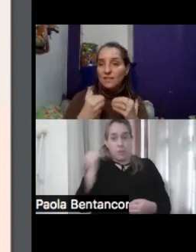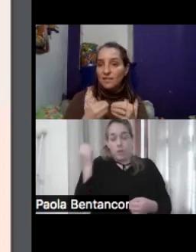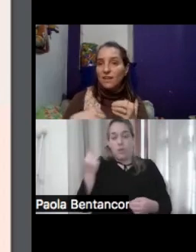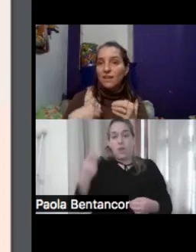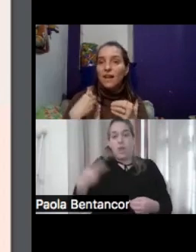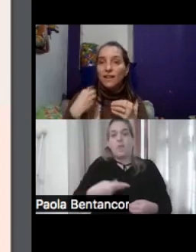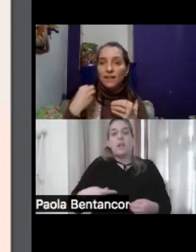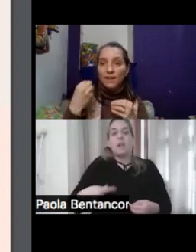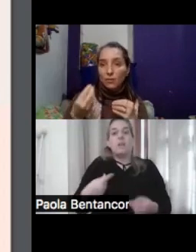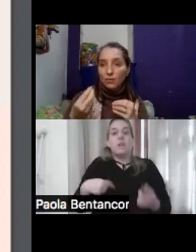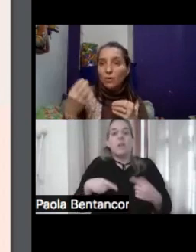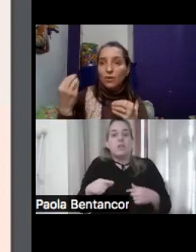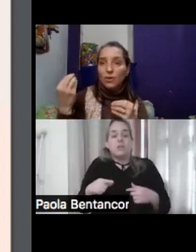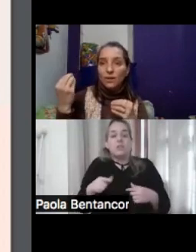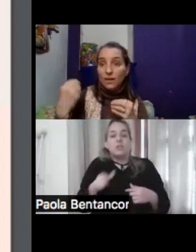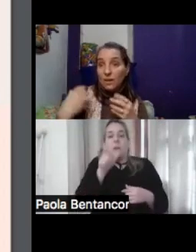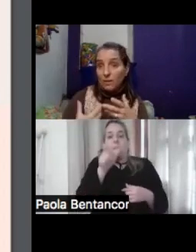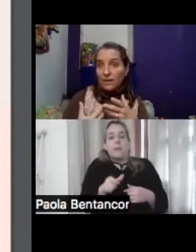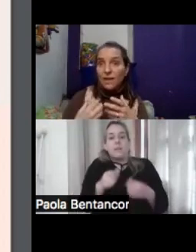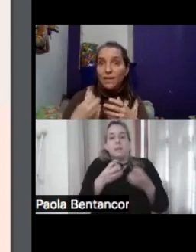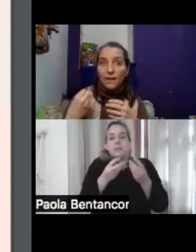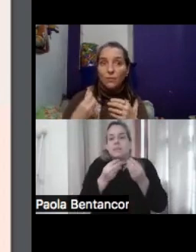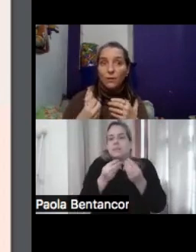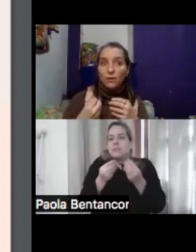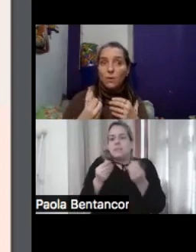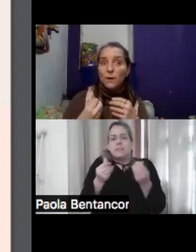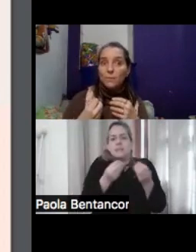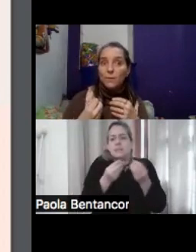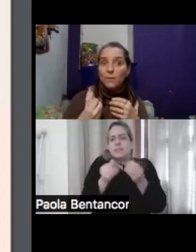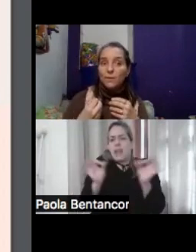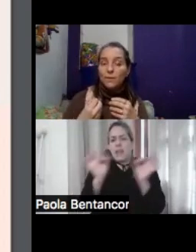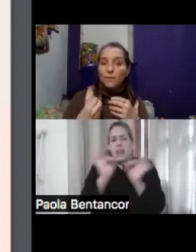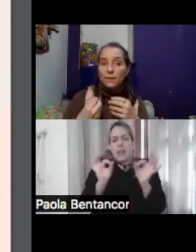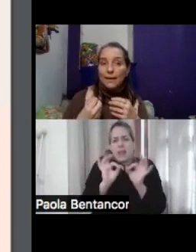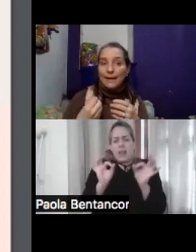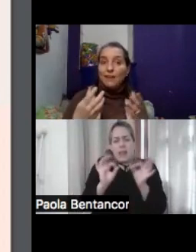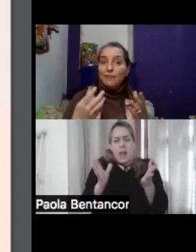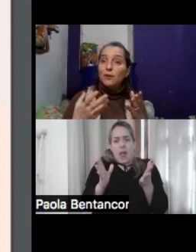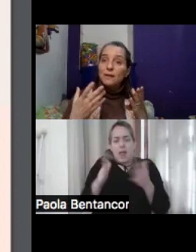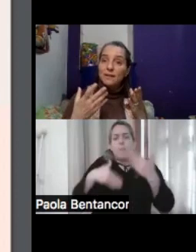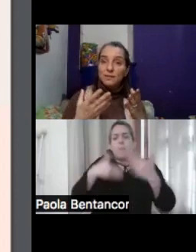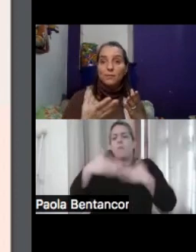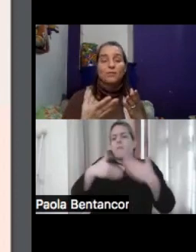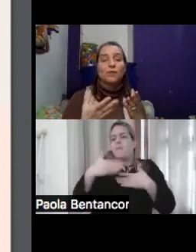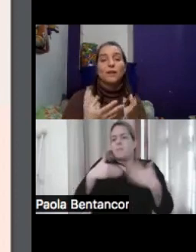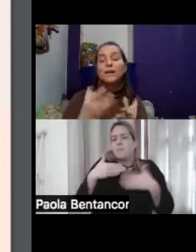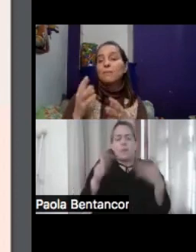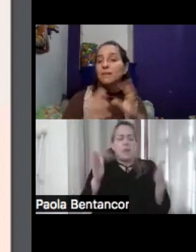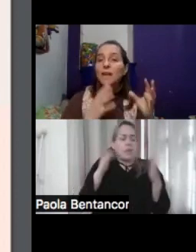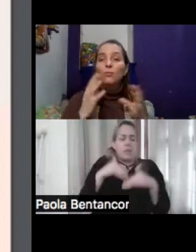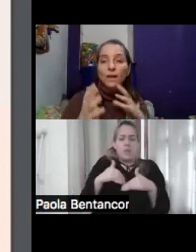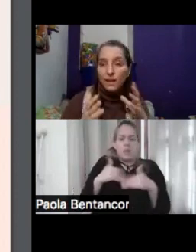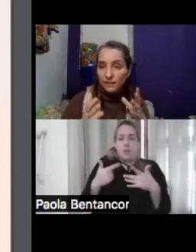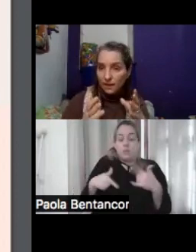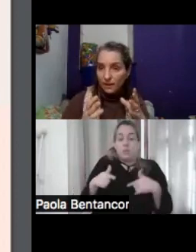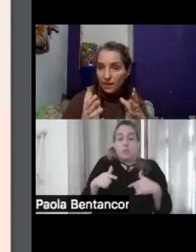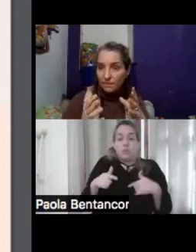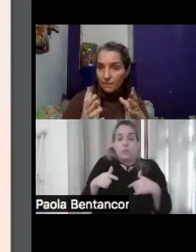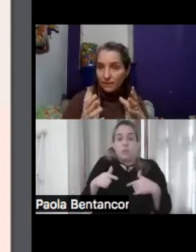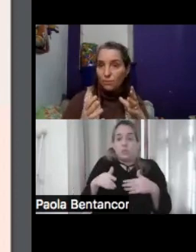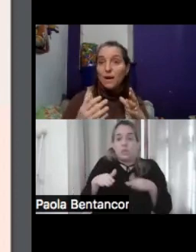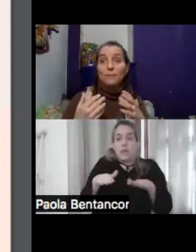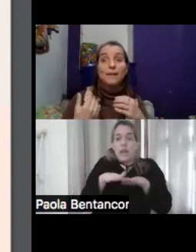dificultad con la sensibilidad y lo motor, y la movilidad en un hemicuerpo, la forma en que se posiciona en la cama tiene